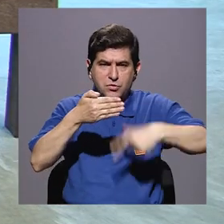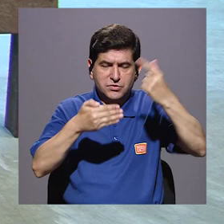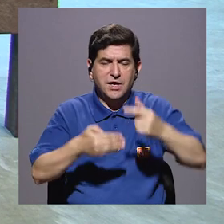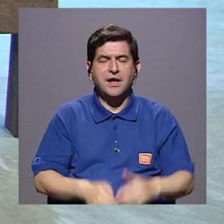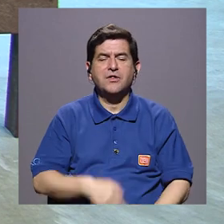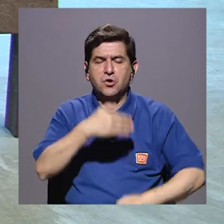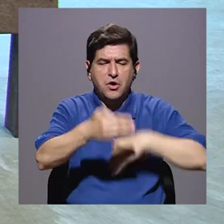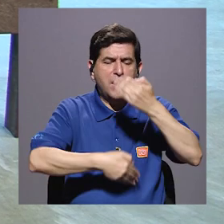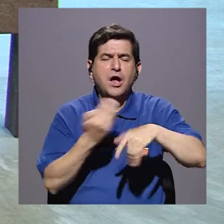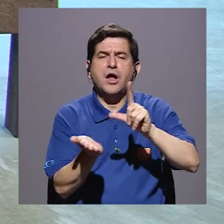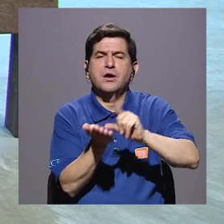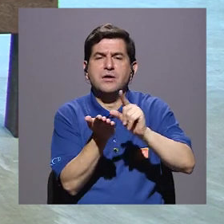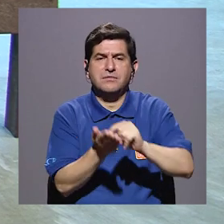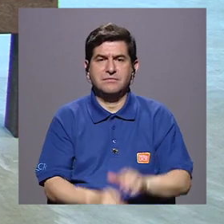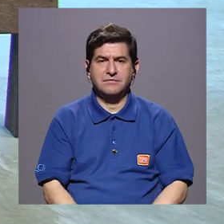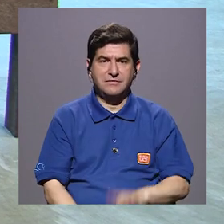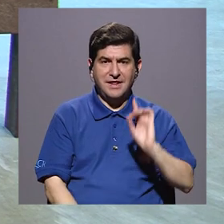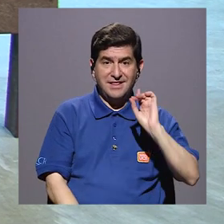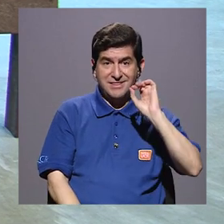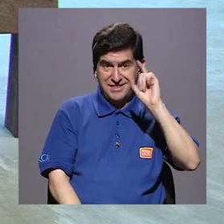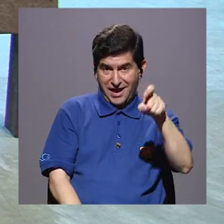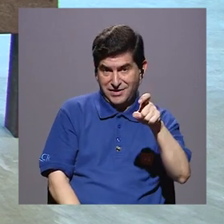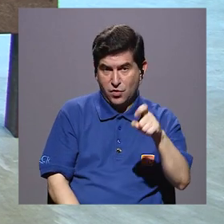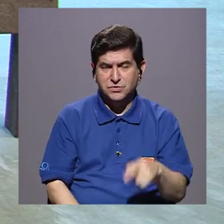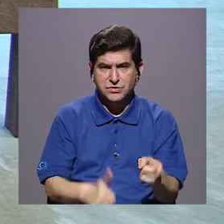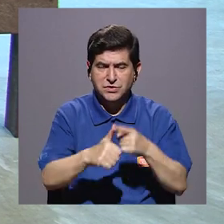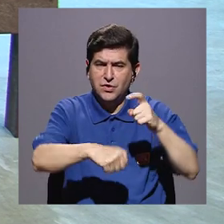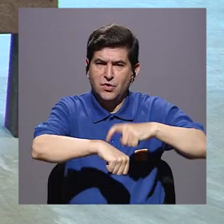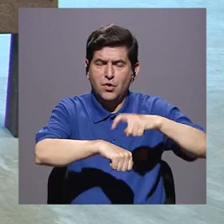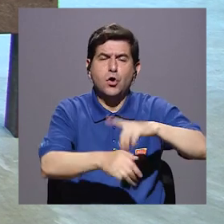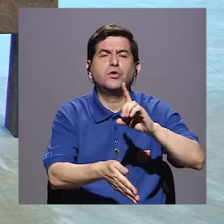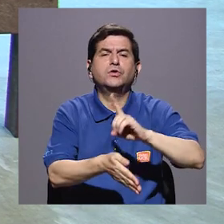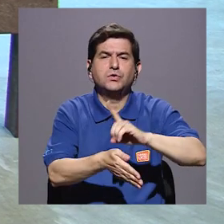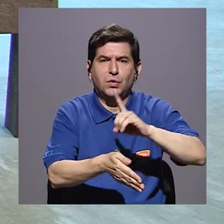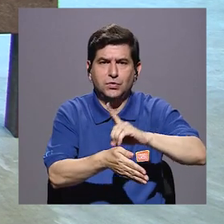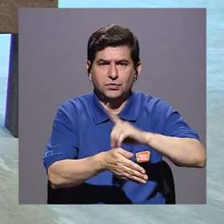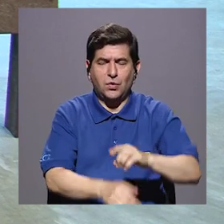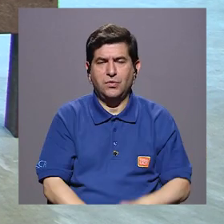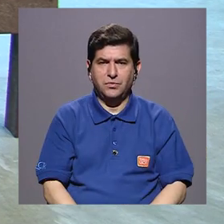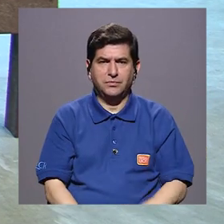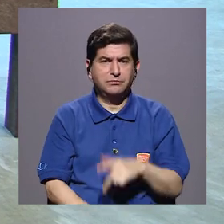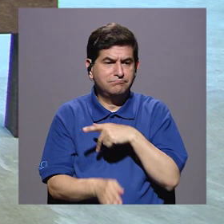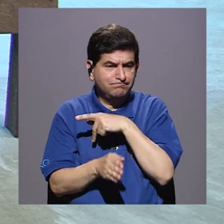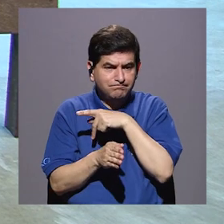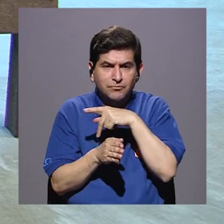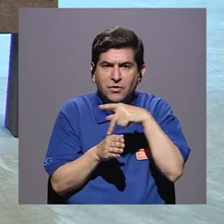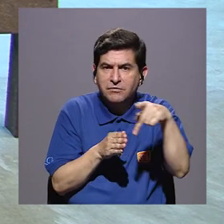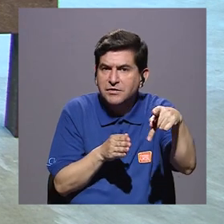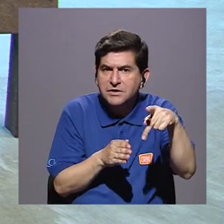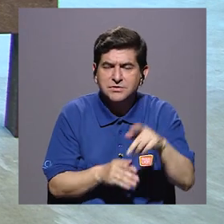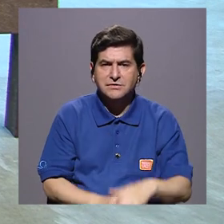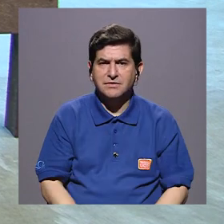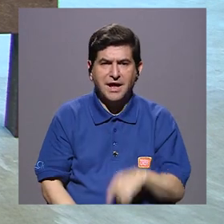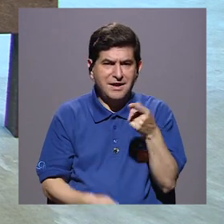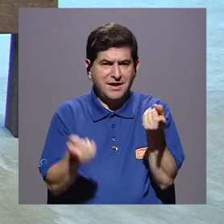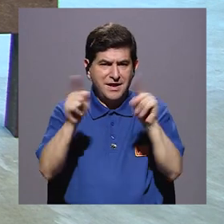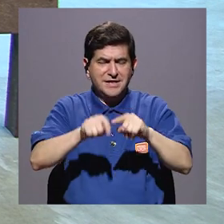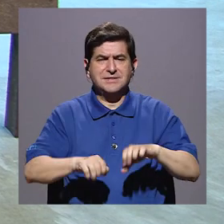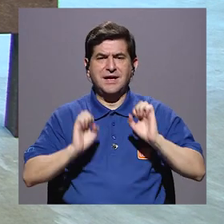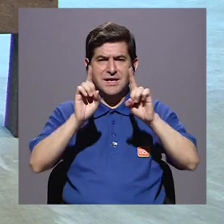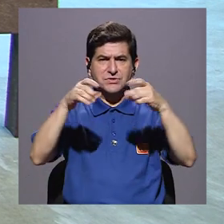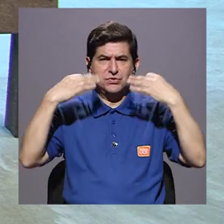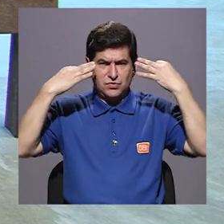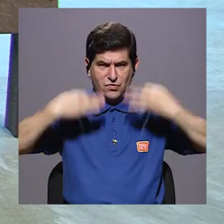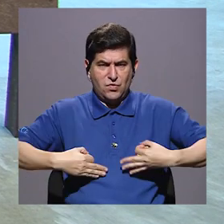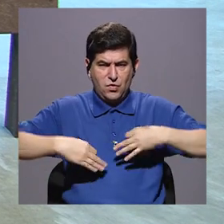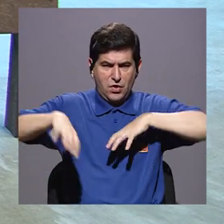proceso de publicación también. Bueno, el diagnóstico entonces, en principio lo hace un médico y digamos el profesional en educación